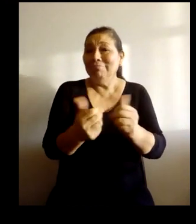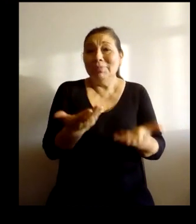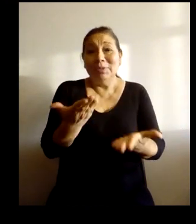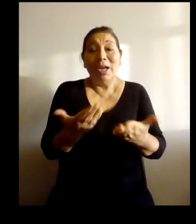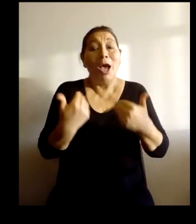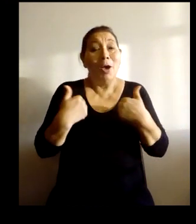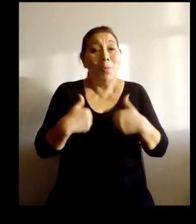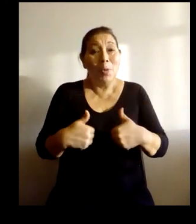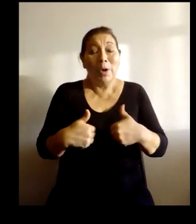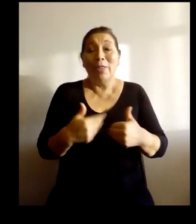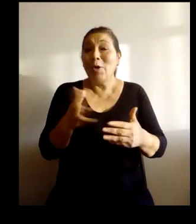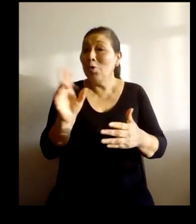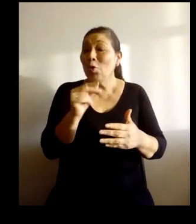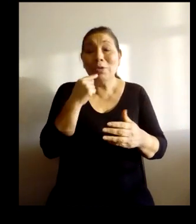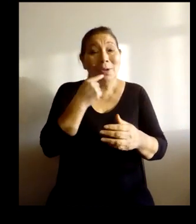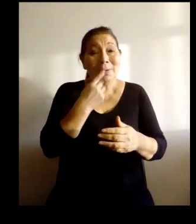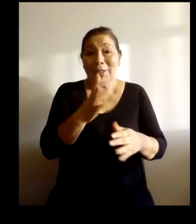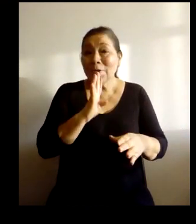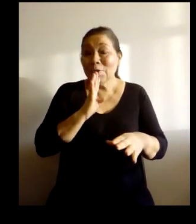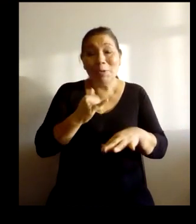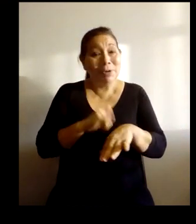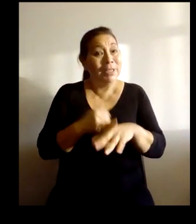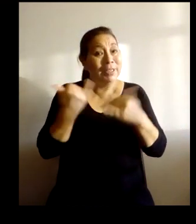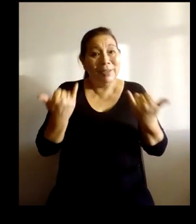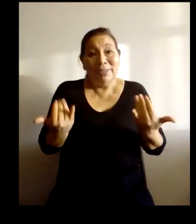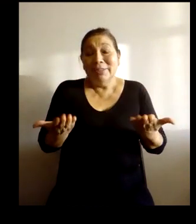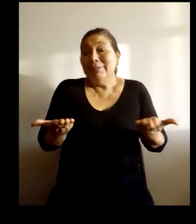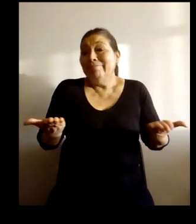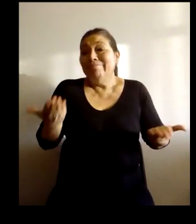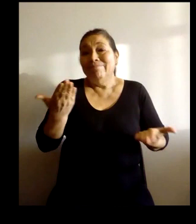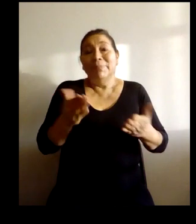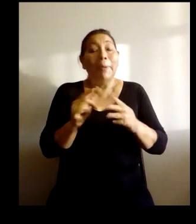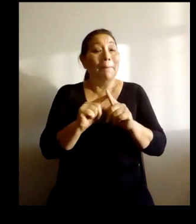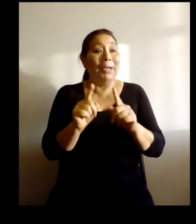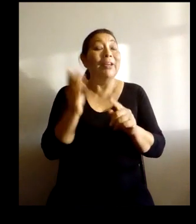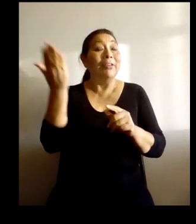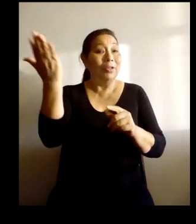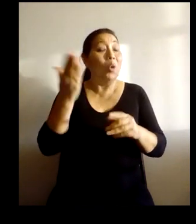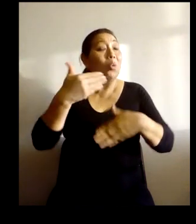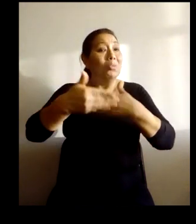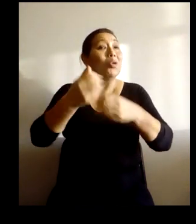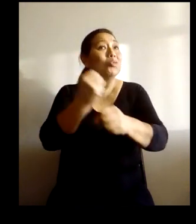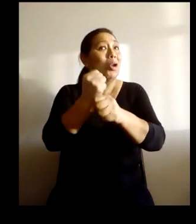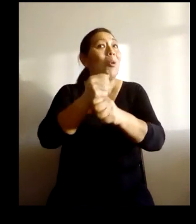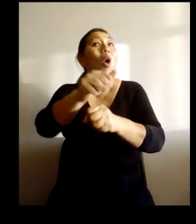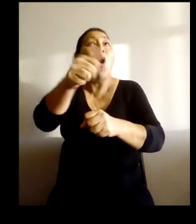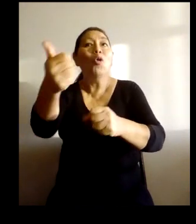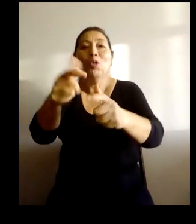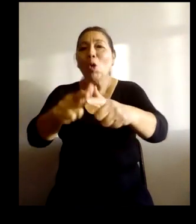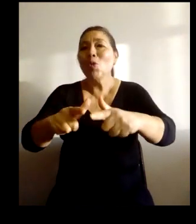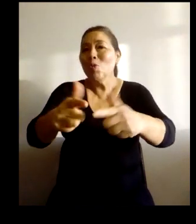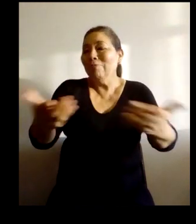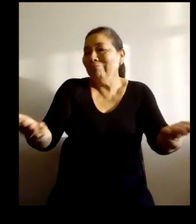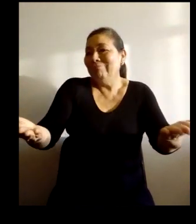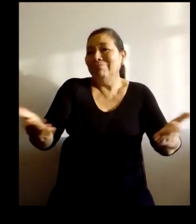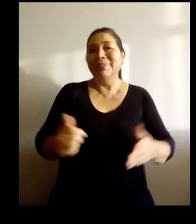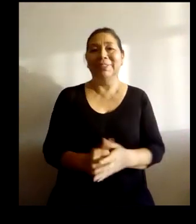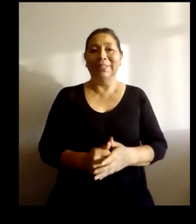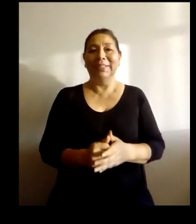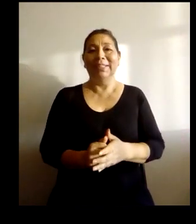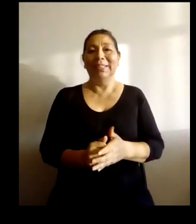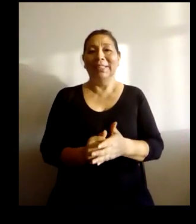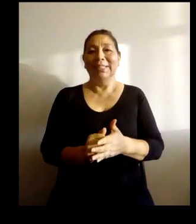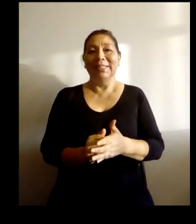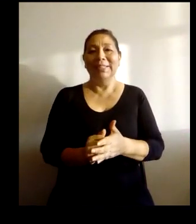han salido en ese sentido y el abogado y el demandante no se han pronunciado respecto a eso, queda constancia y claramente que el demandante continúa prestando servicios en la entidad